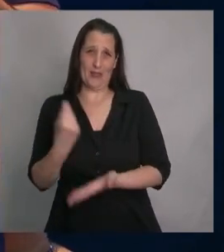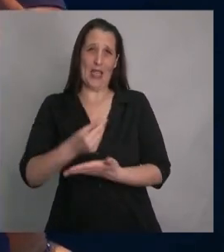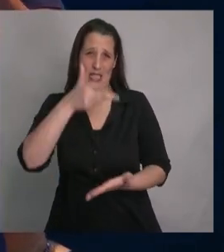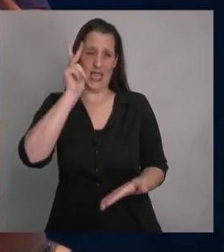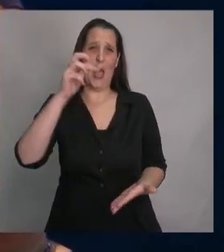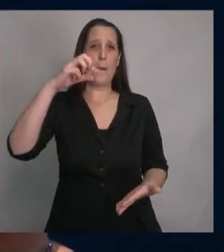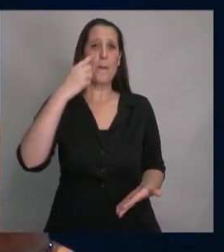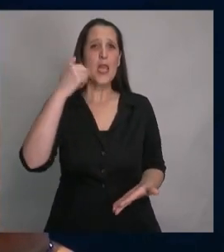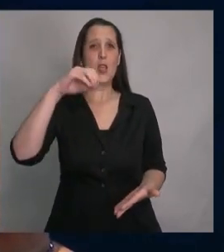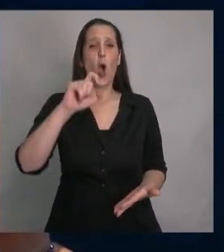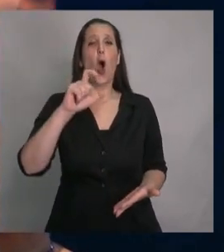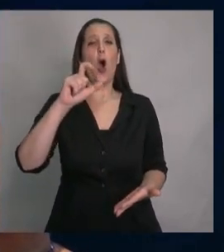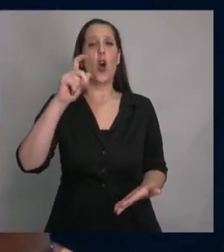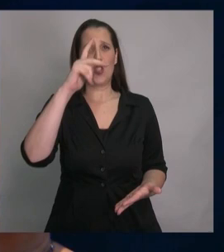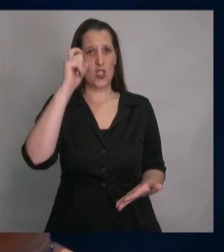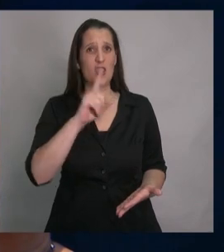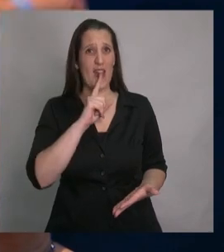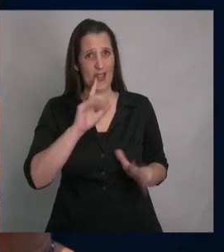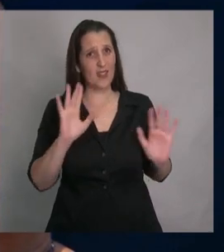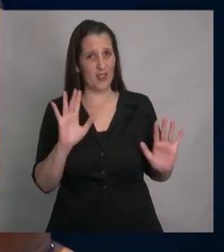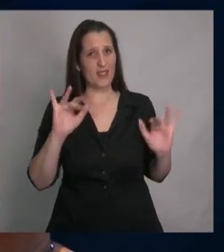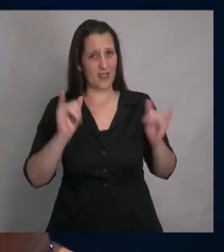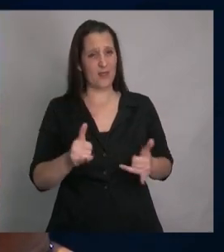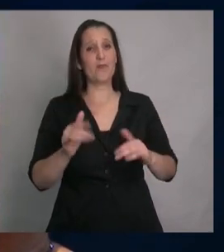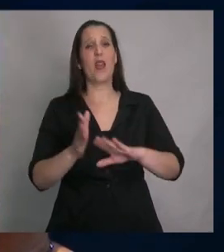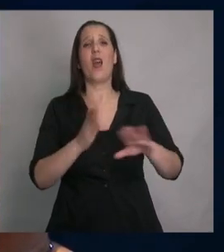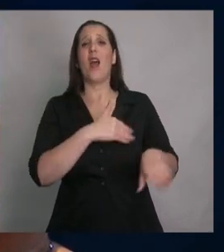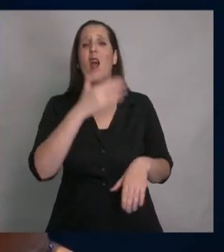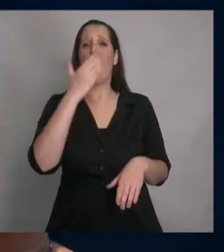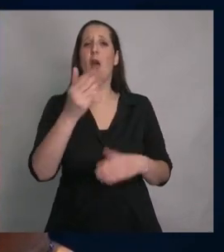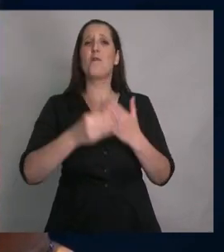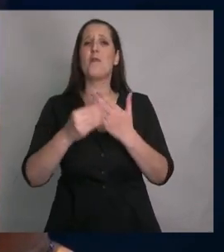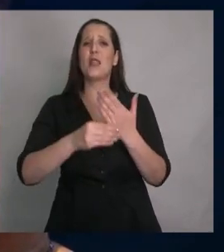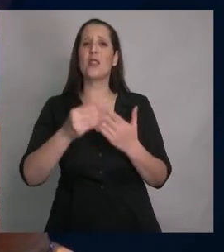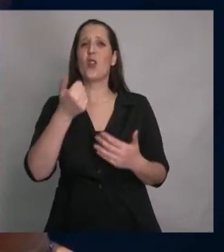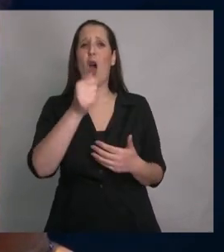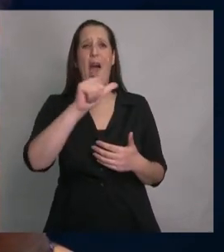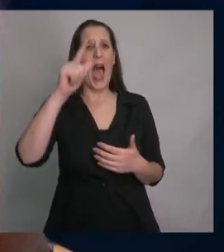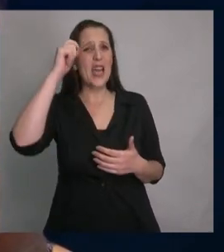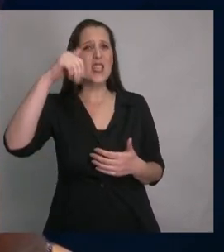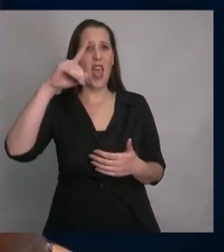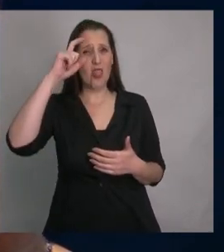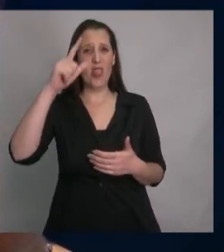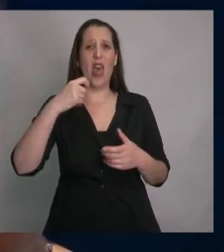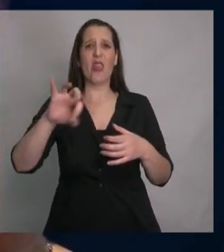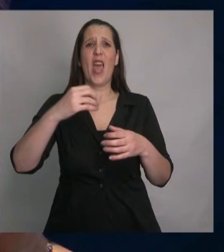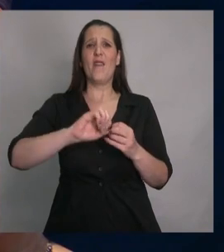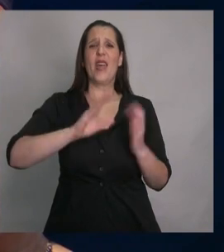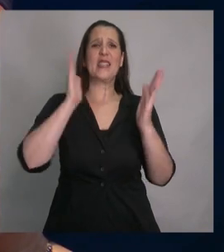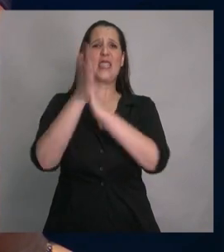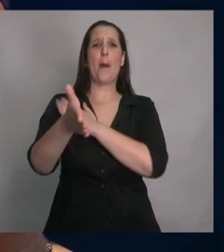Orlando Letelier, fue exilado para Washington, fez una denuncia sobre